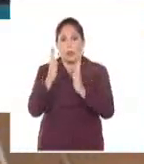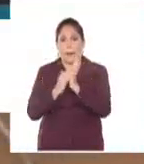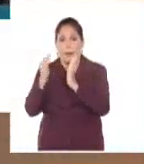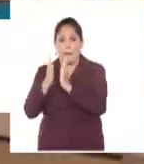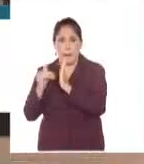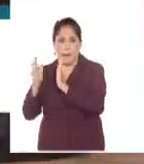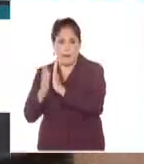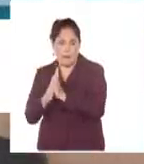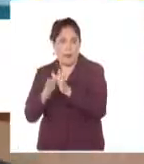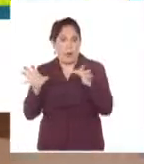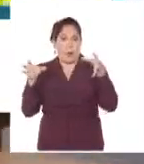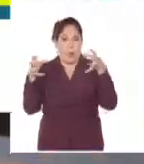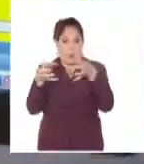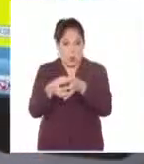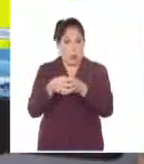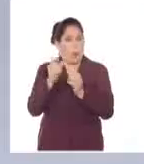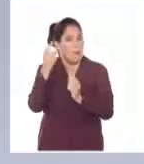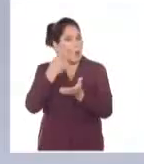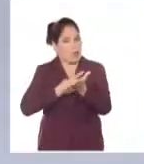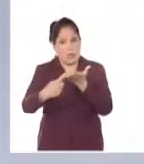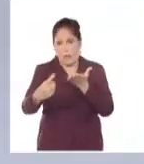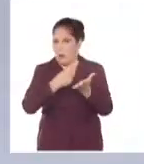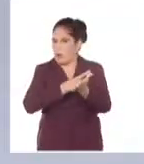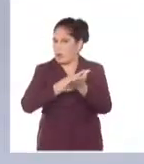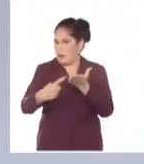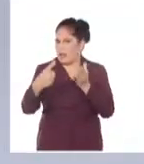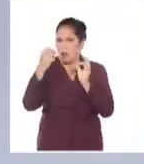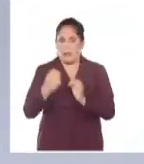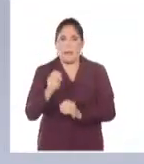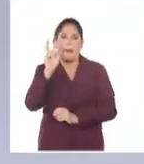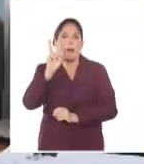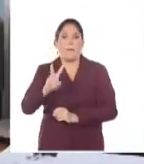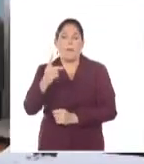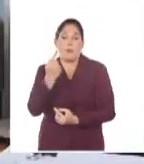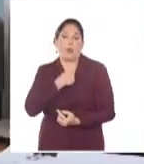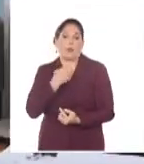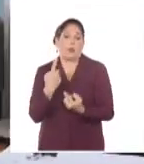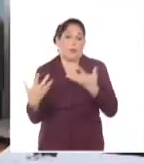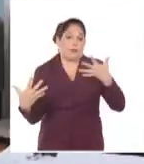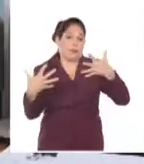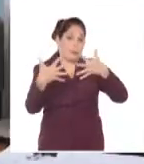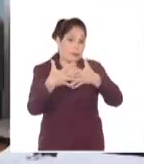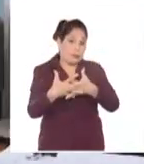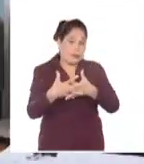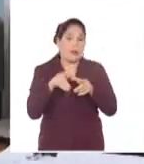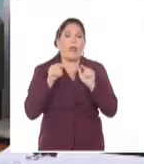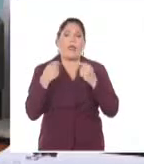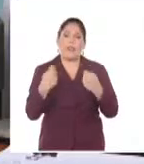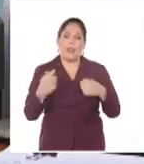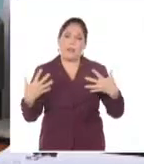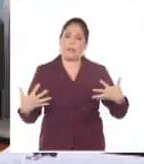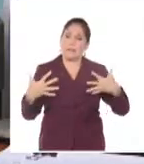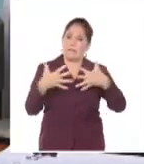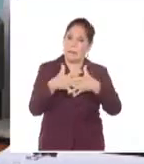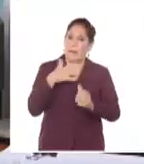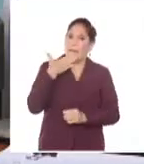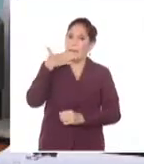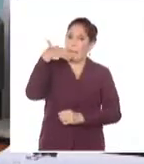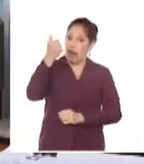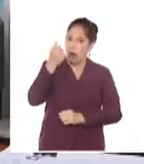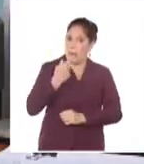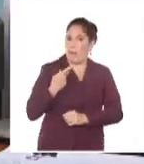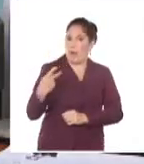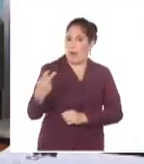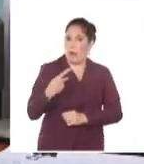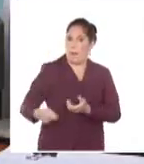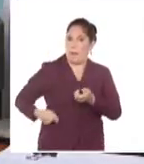Hacemos comités financieros todas las semanas, siempre buscando que la disponibilidad sea lo suficientemente favorable para realizar los